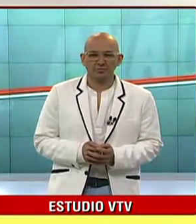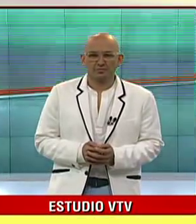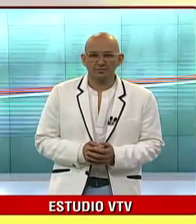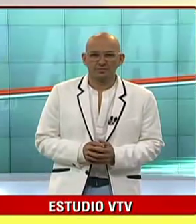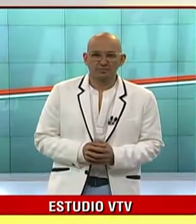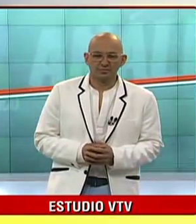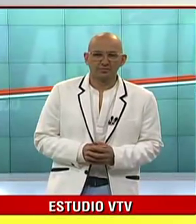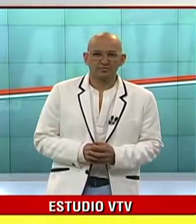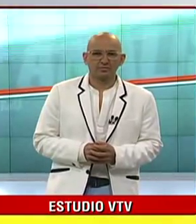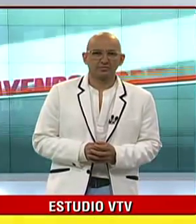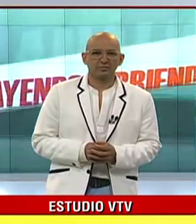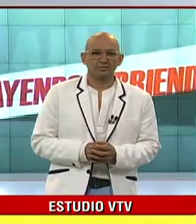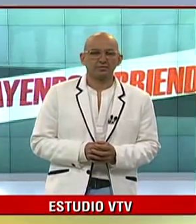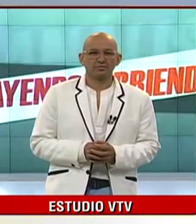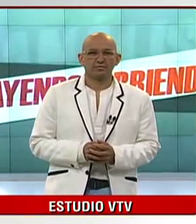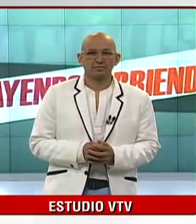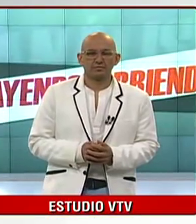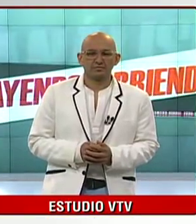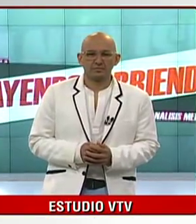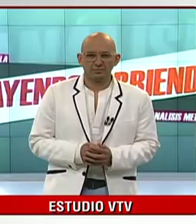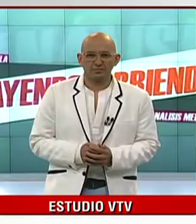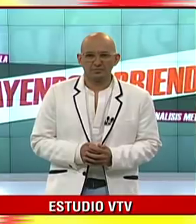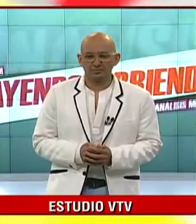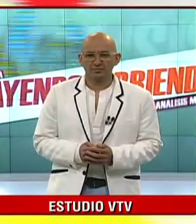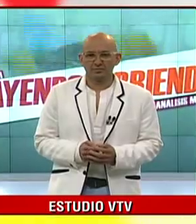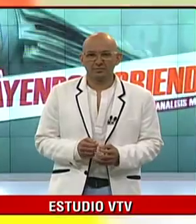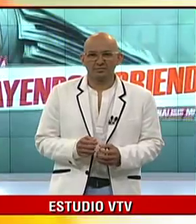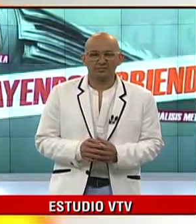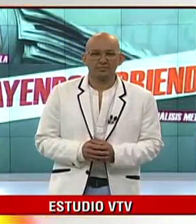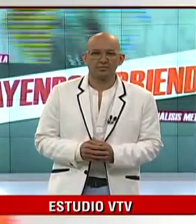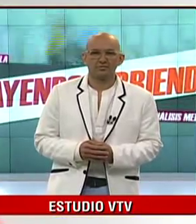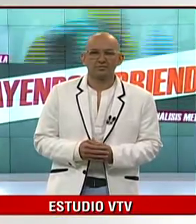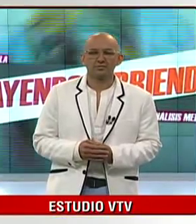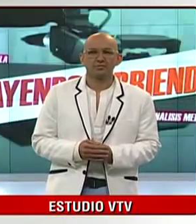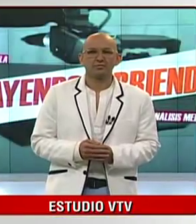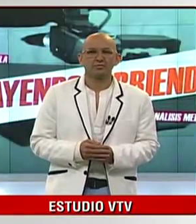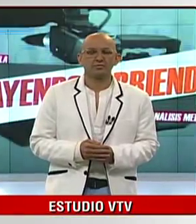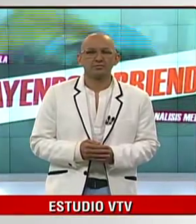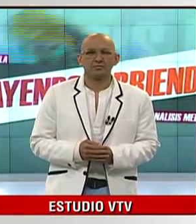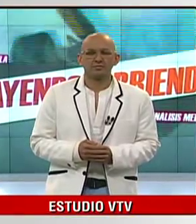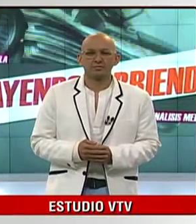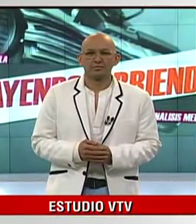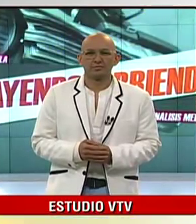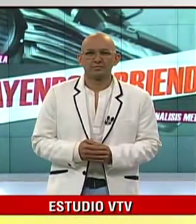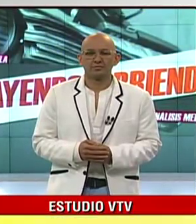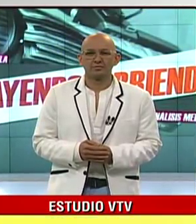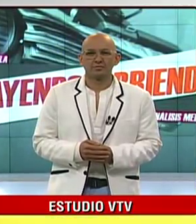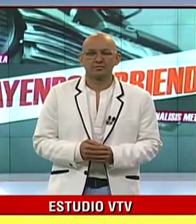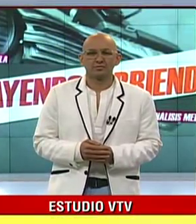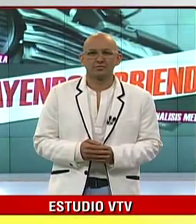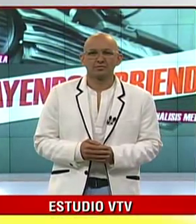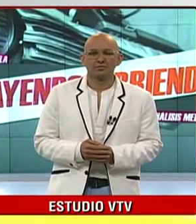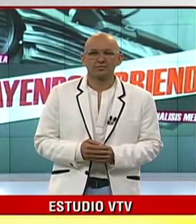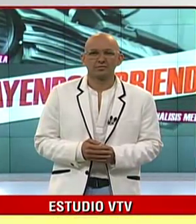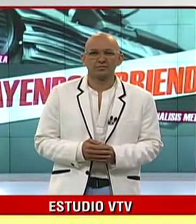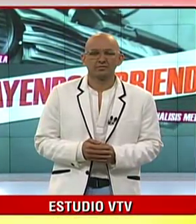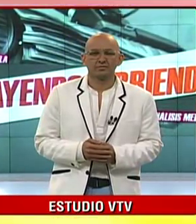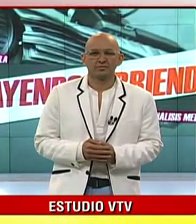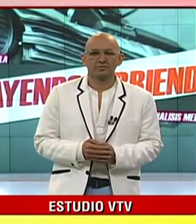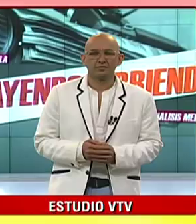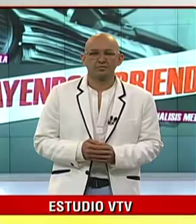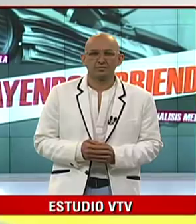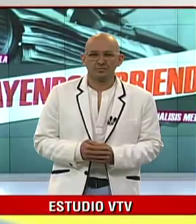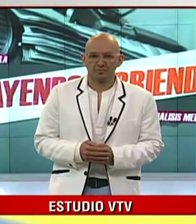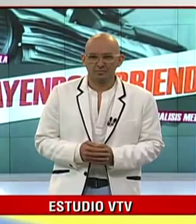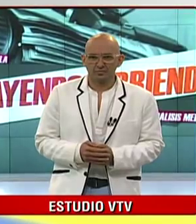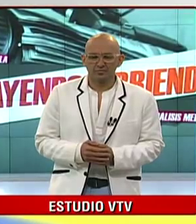bueno, como lo prometí, lo voy a cumplir en esta cadena nacional de radio y televisión para que todo el país